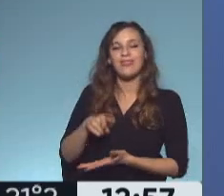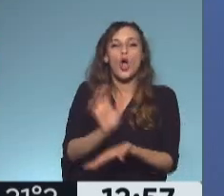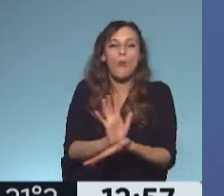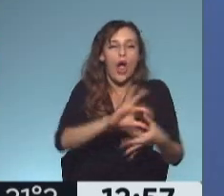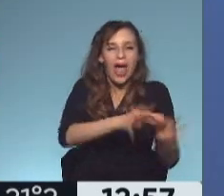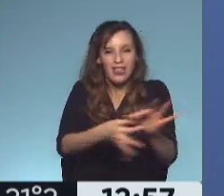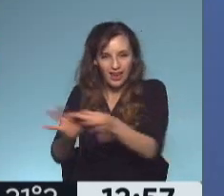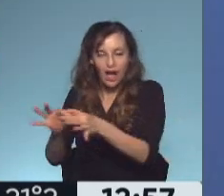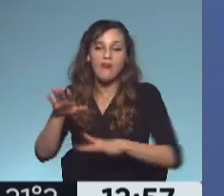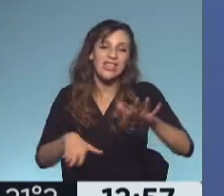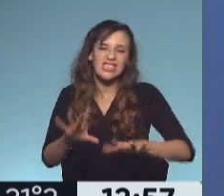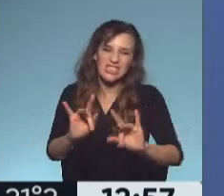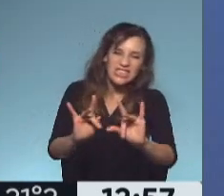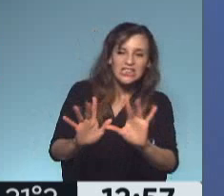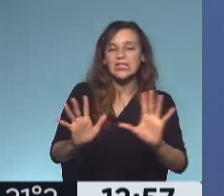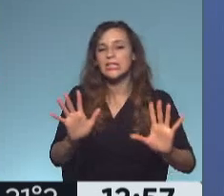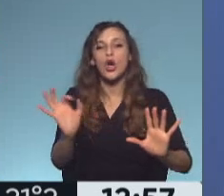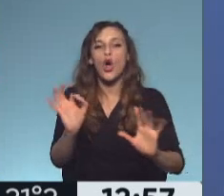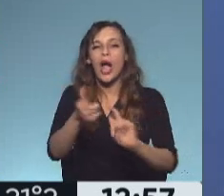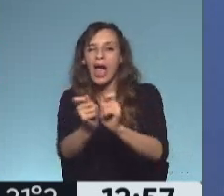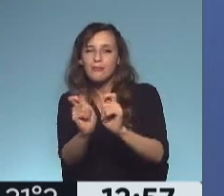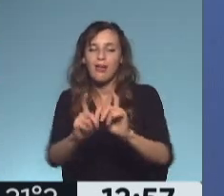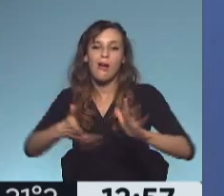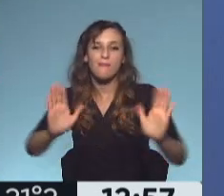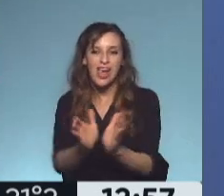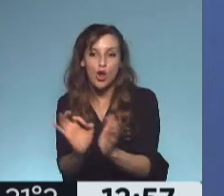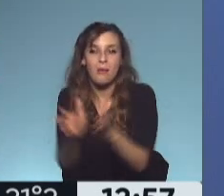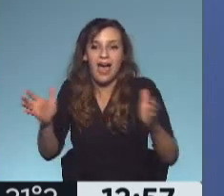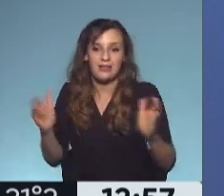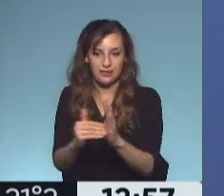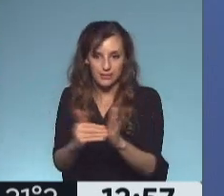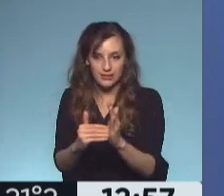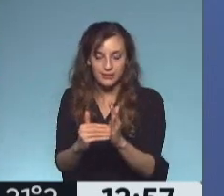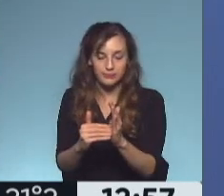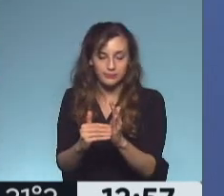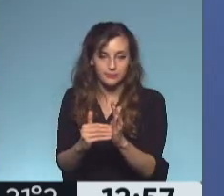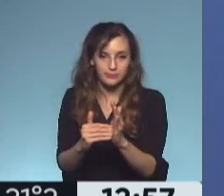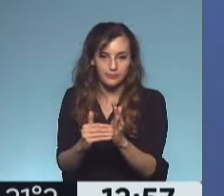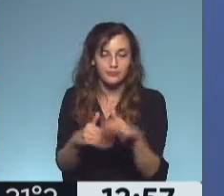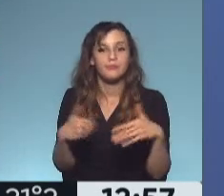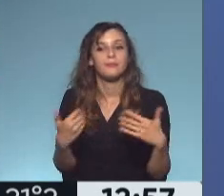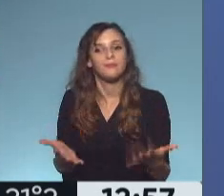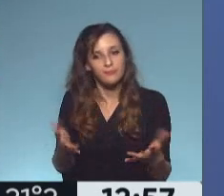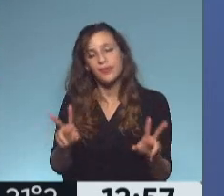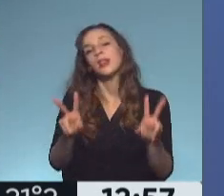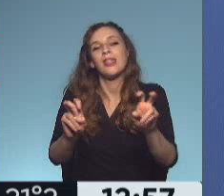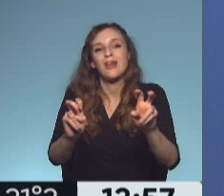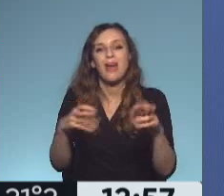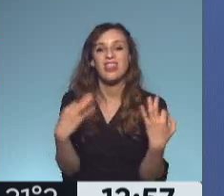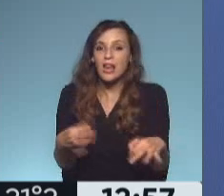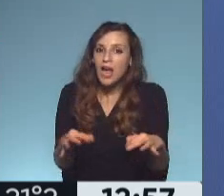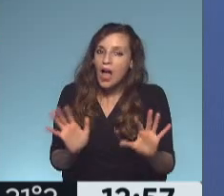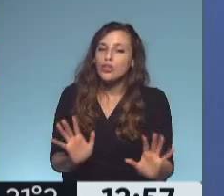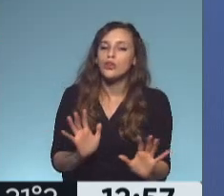algunas asimetrías o puede variar las cantidades, entonces siendo un tema también tan sensible es